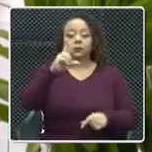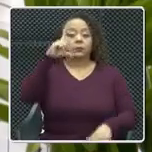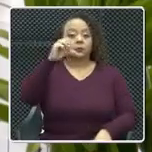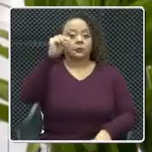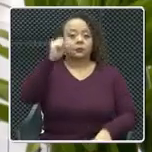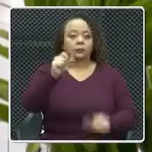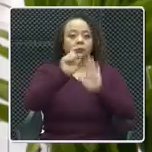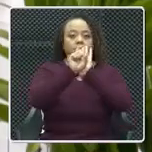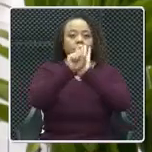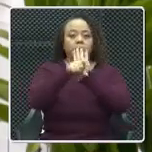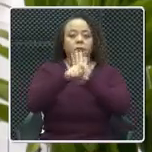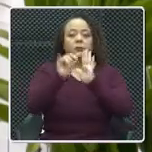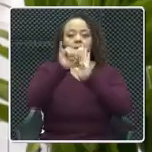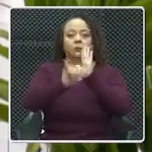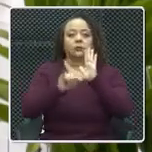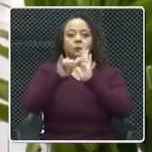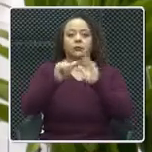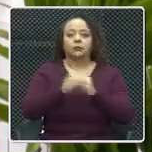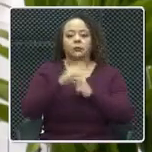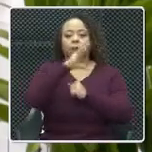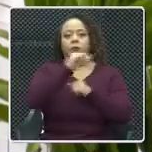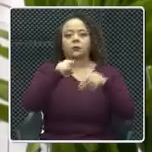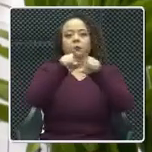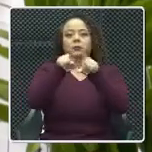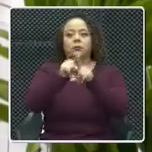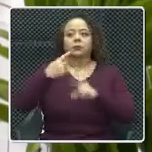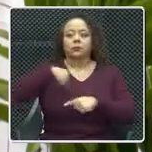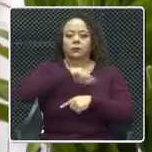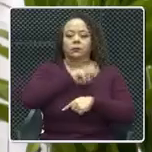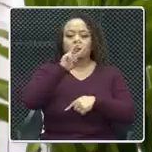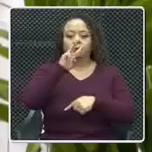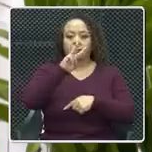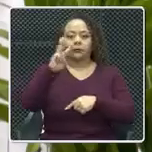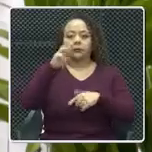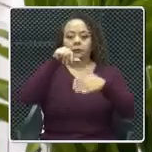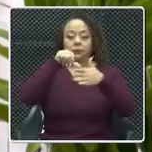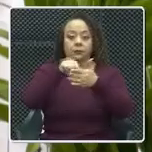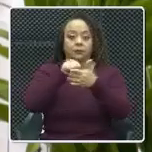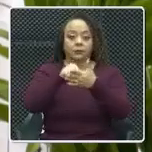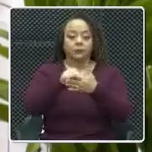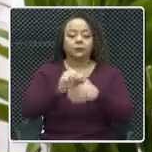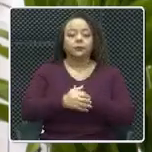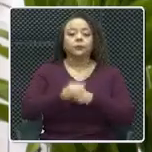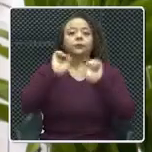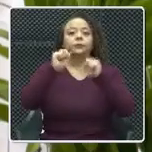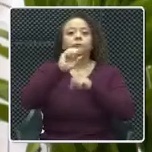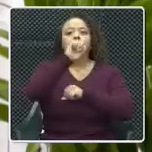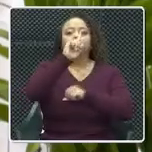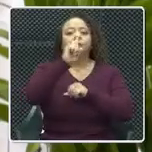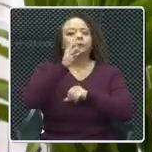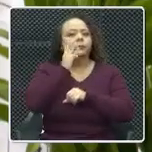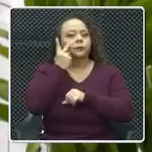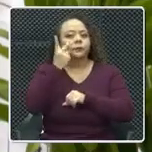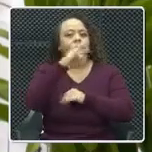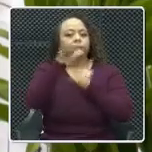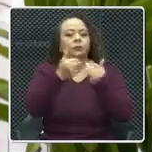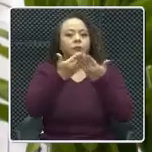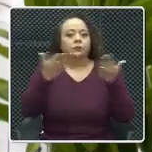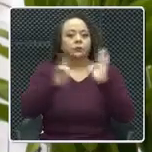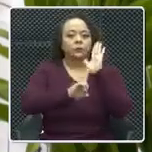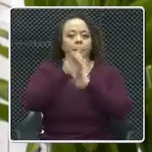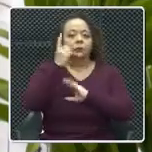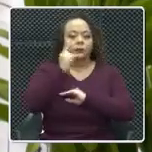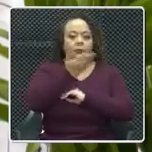TikTok, YouTube y a través de nuestra página web, donde usted puede consultar todo el material que hemos desarrollado para